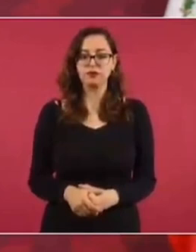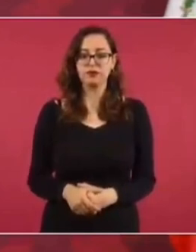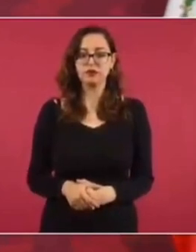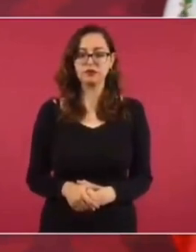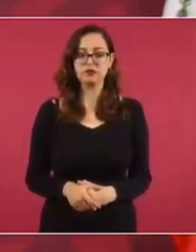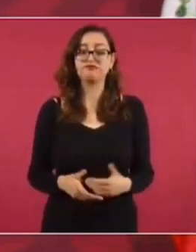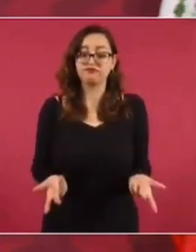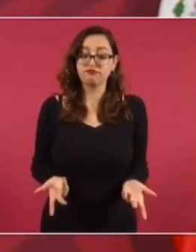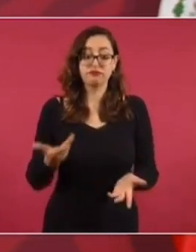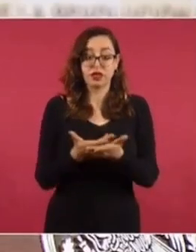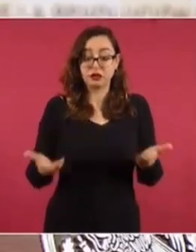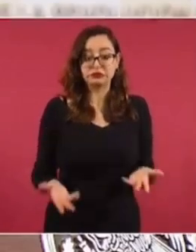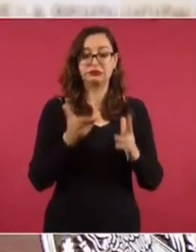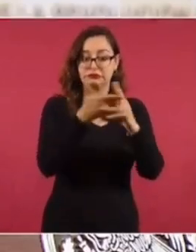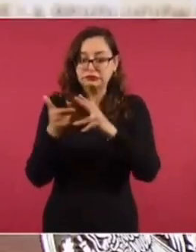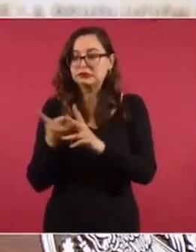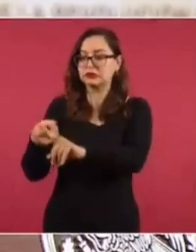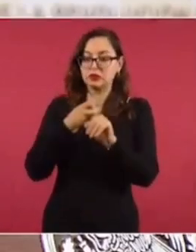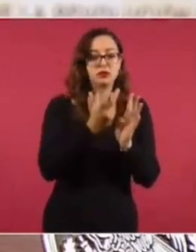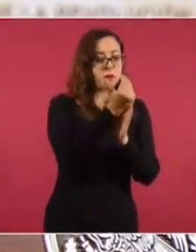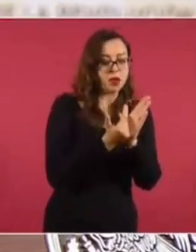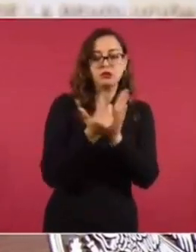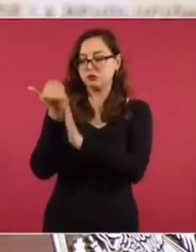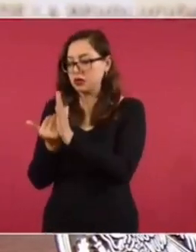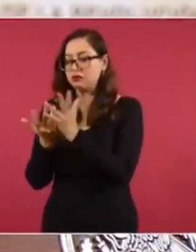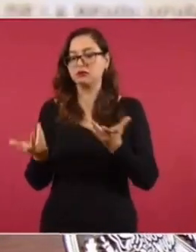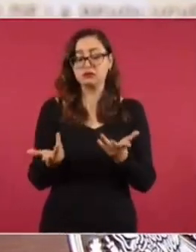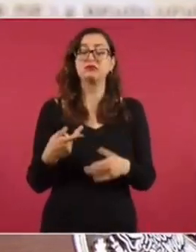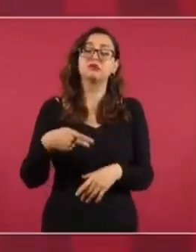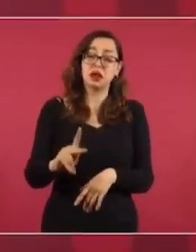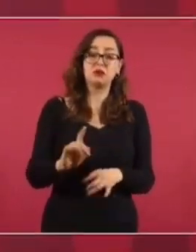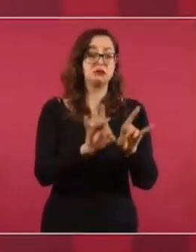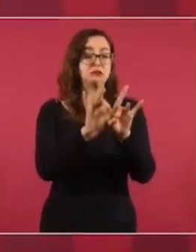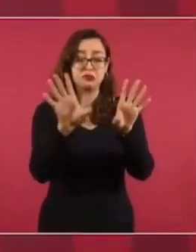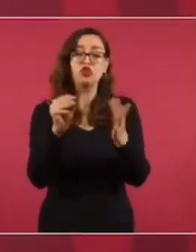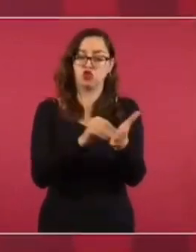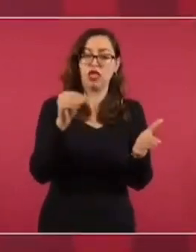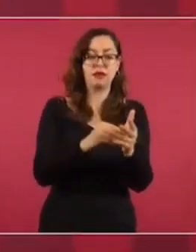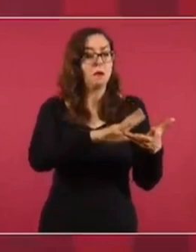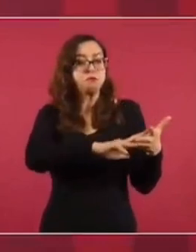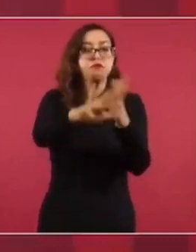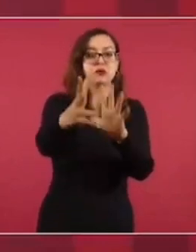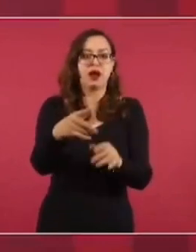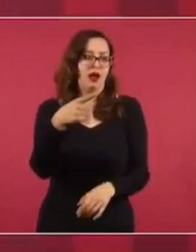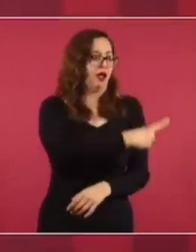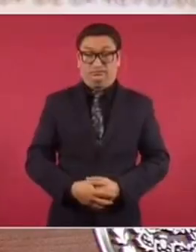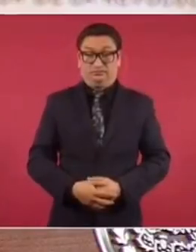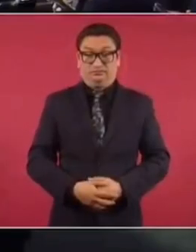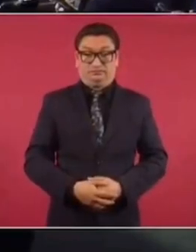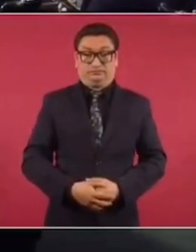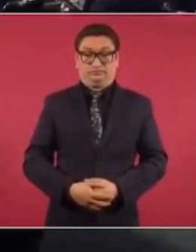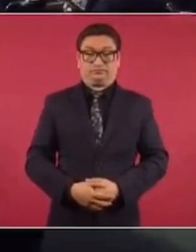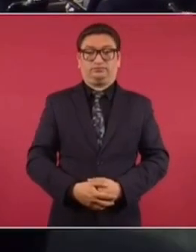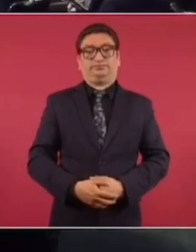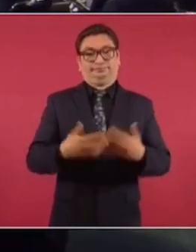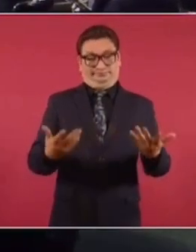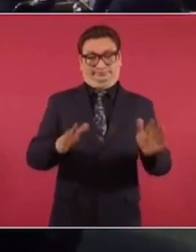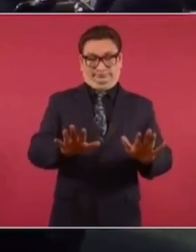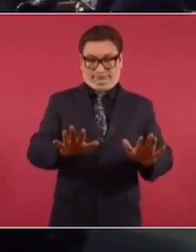se dan estos hechos lamentables y son primera plana en Reforma y en todos los periódicos. A